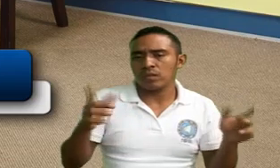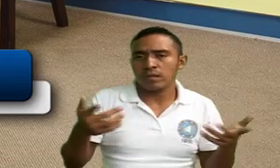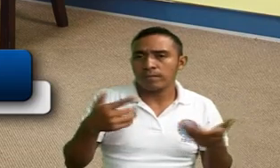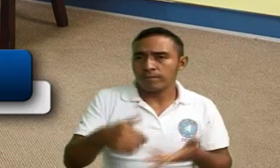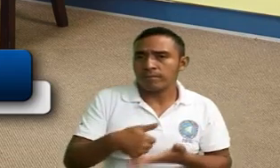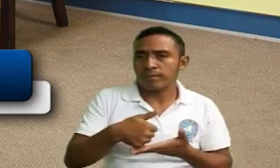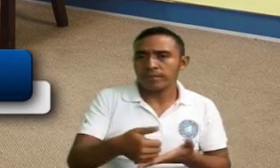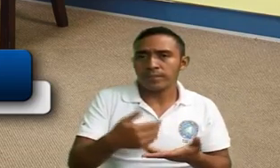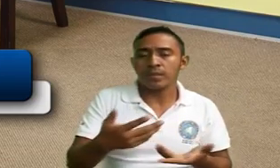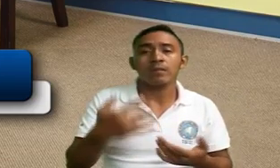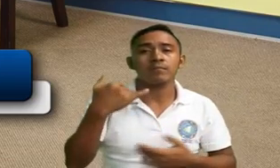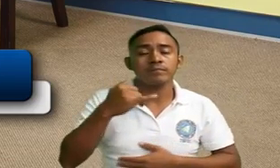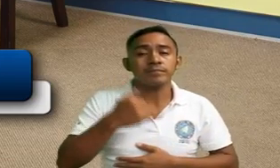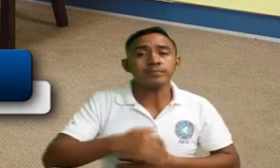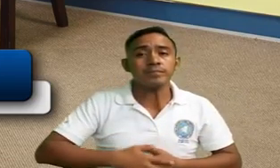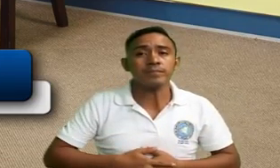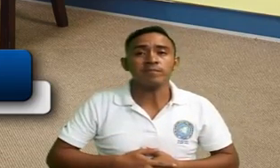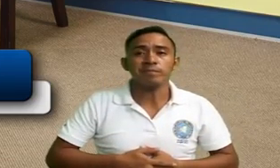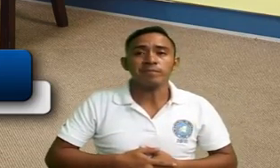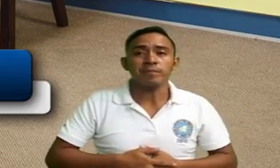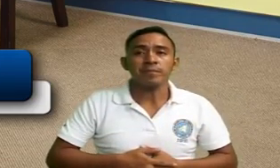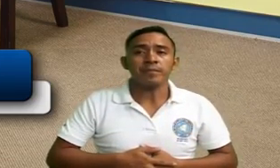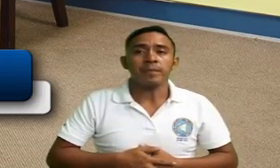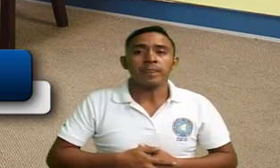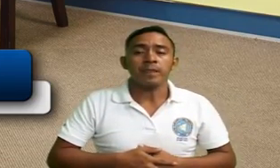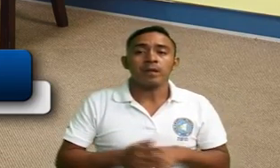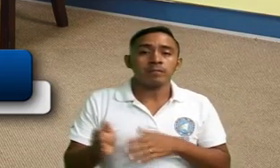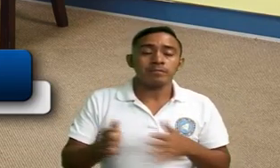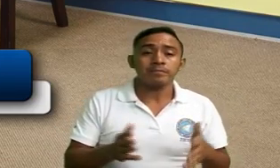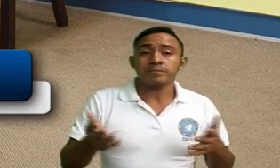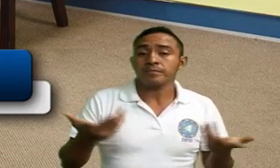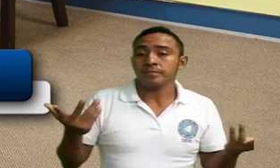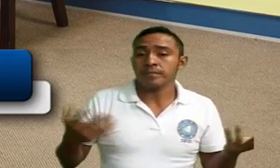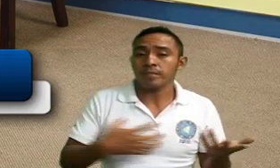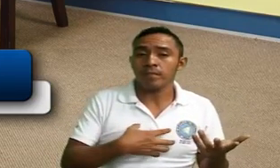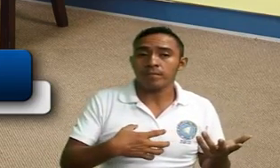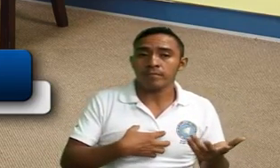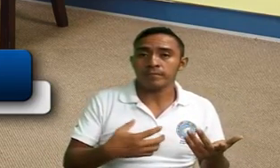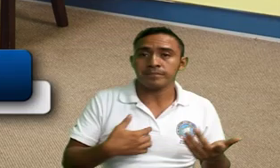ayuda? Claro que sí, claro que sí. De hecho, la parte de la terapia